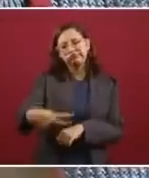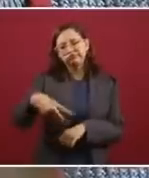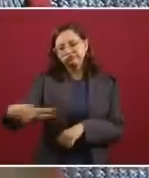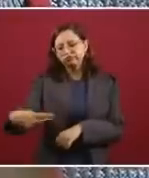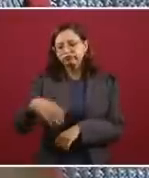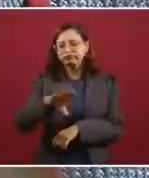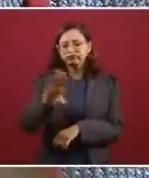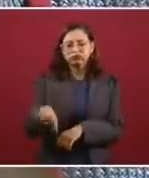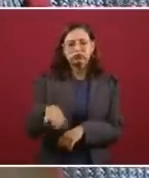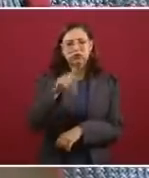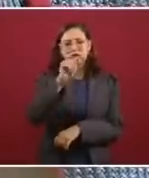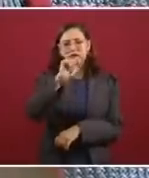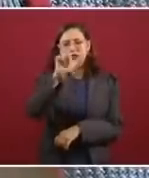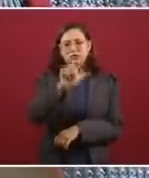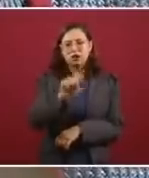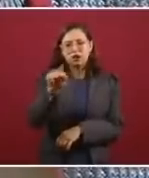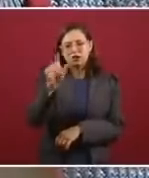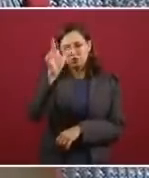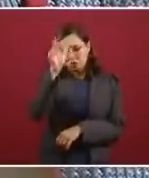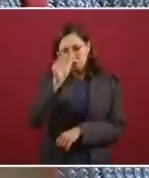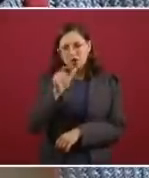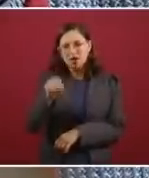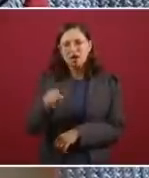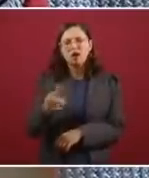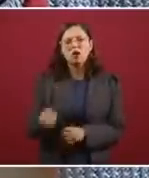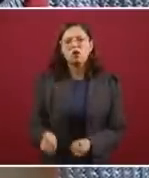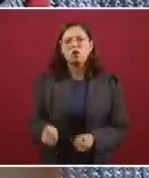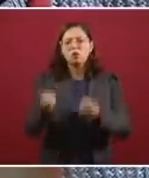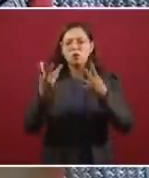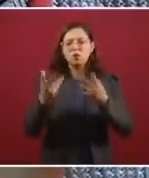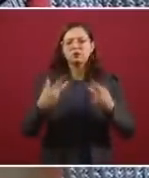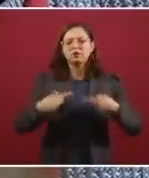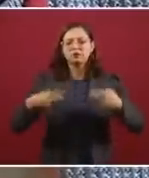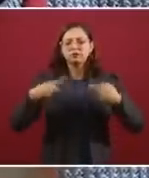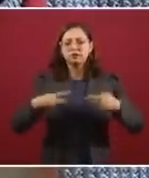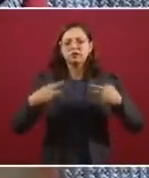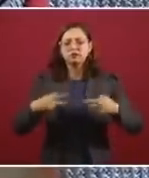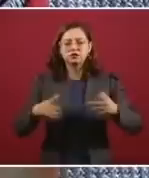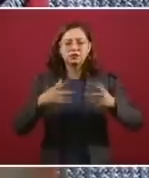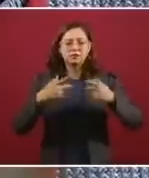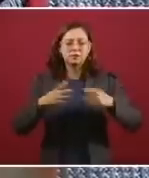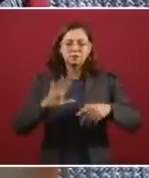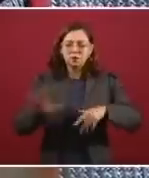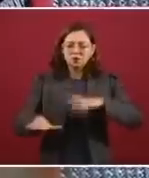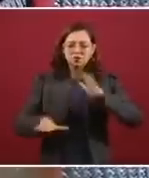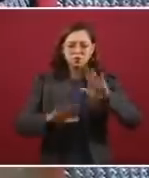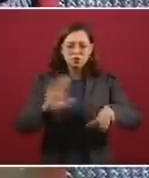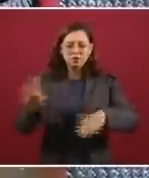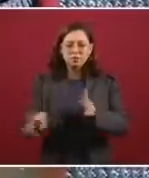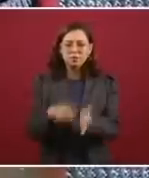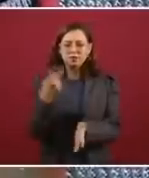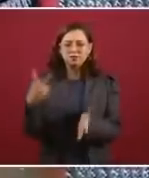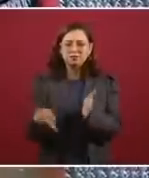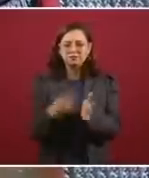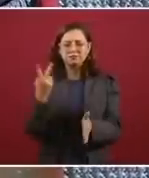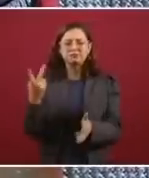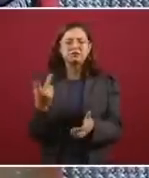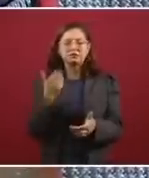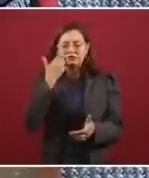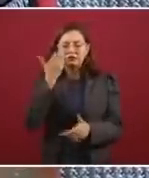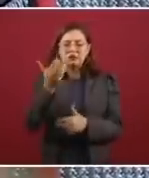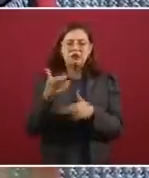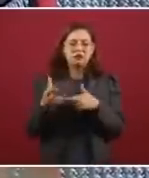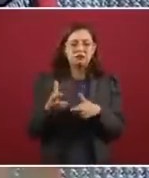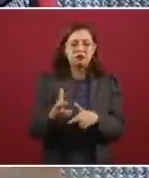Preguntarle cuál es el número oficial que ustedes tienen en torno a cantidad de muertes que se han dado de personas que han intentado